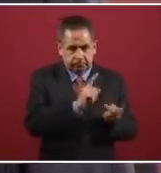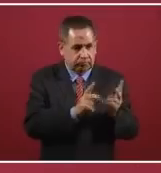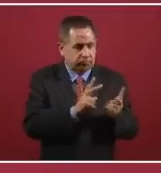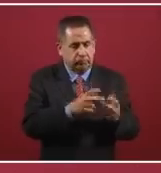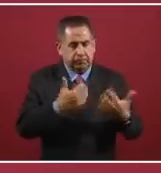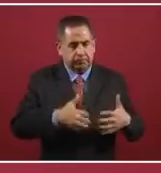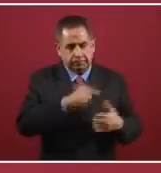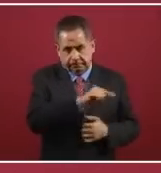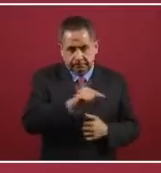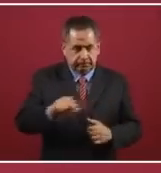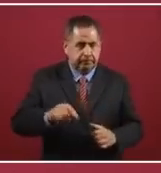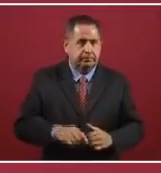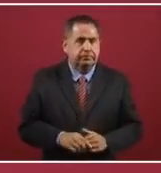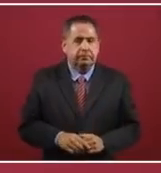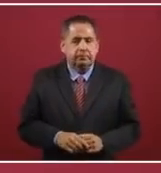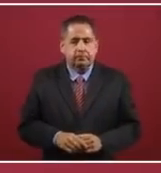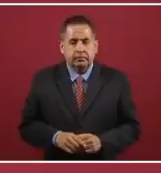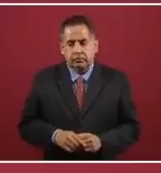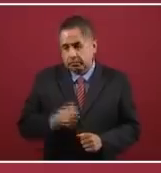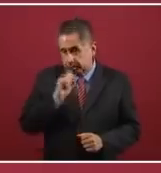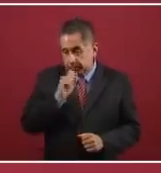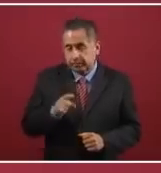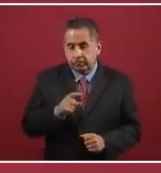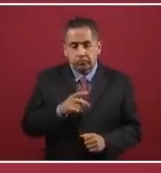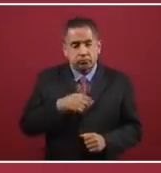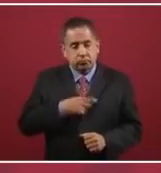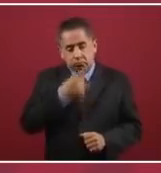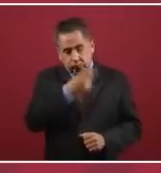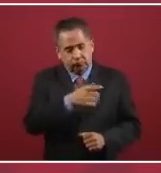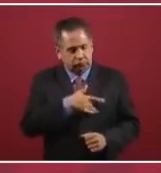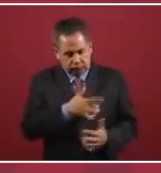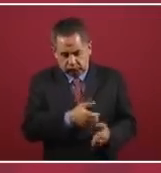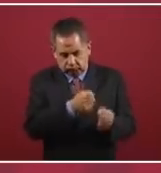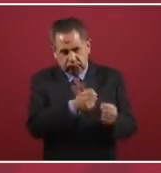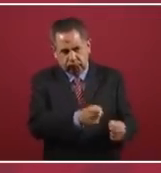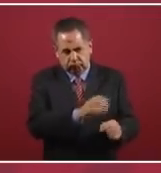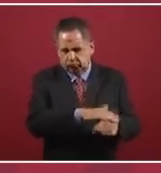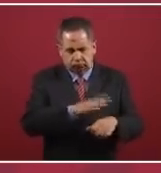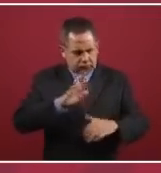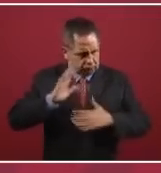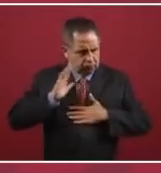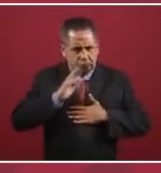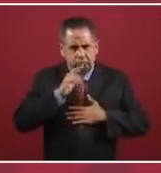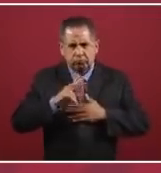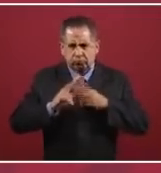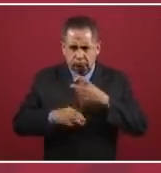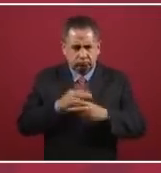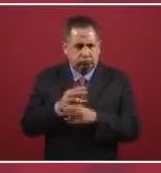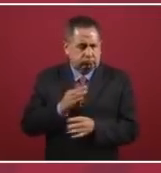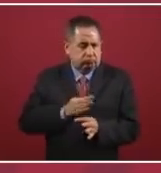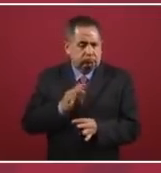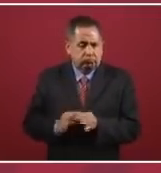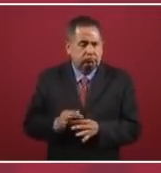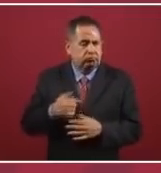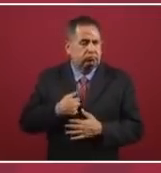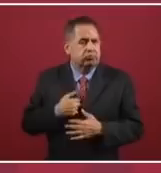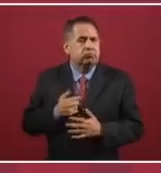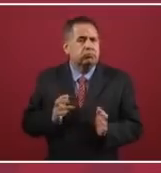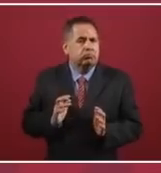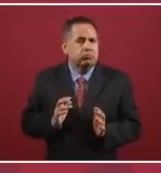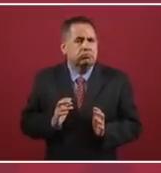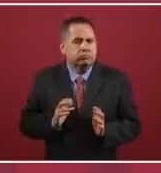empresas, al mismo tiempo que les di la seguridad de que nosotros